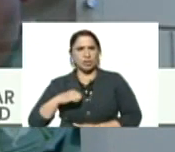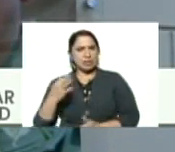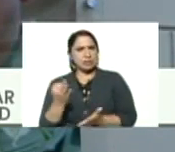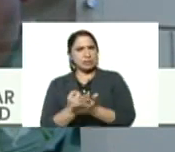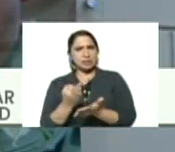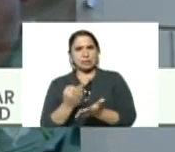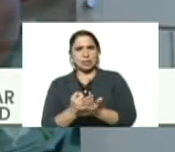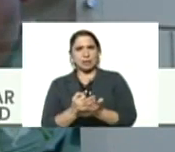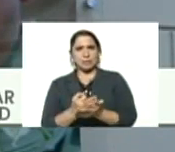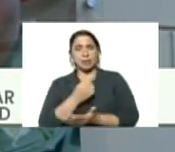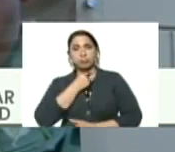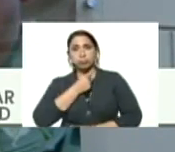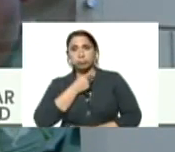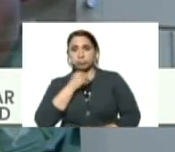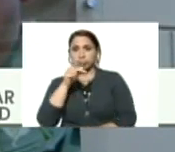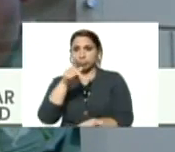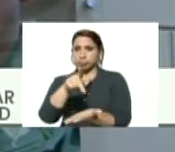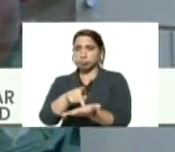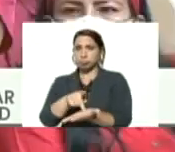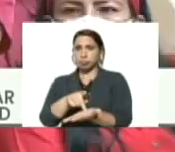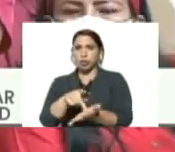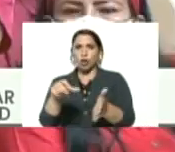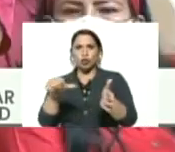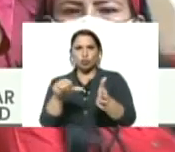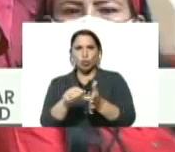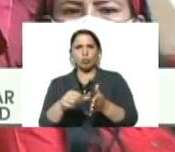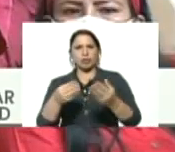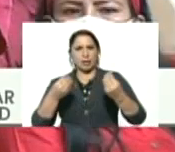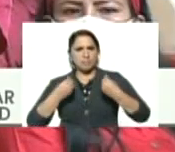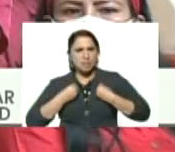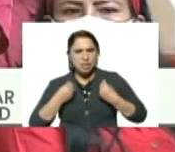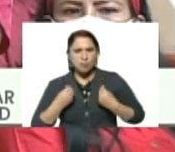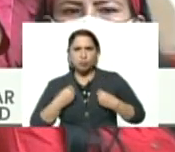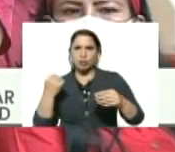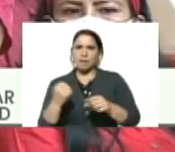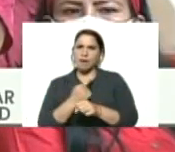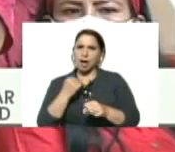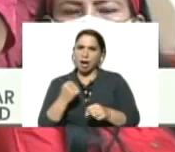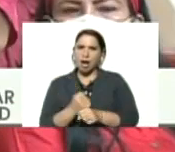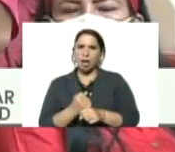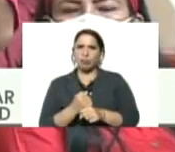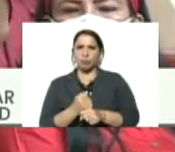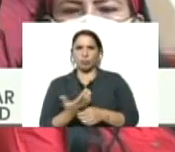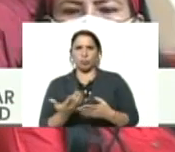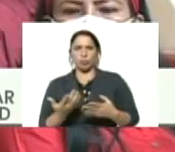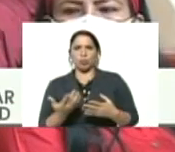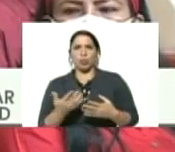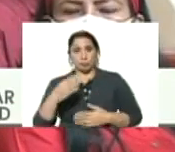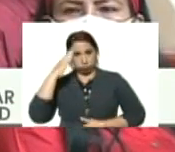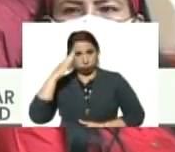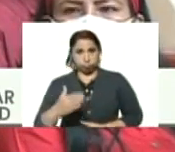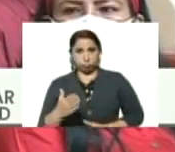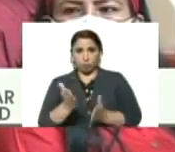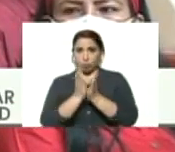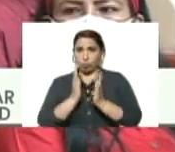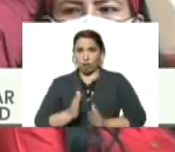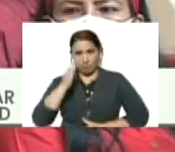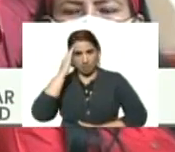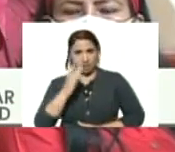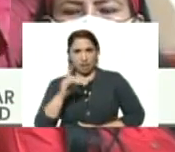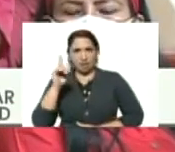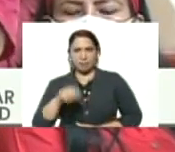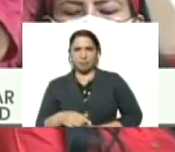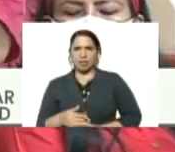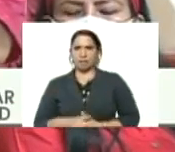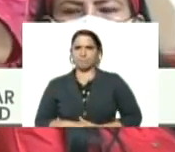ir, me gusta ir donde él estuvo vivo trabajando, en los cuarteles, en la academia, por allá por